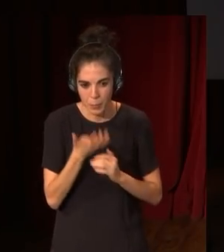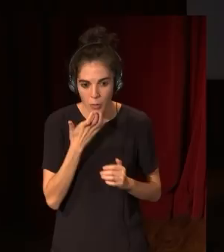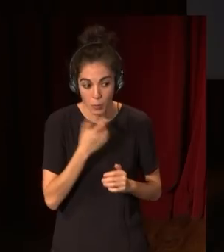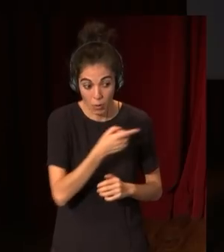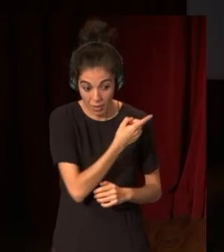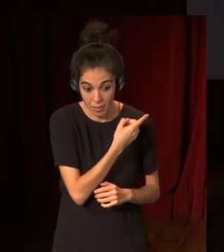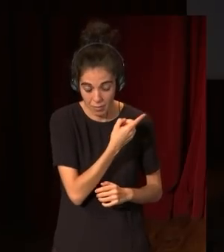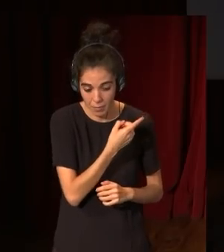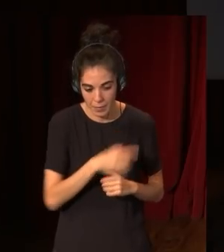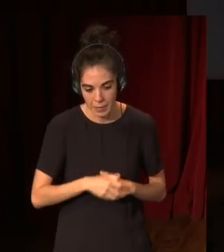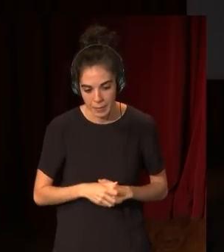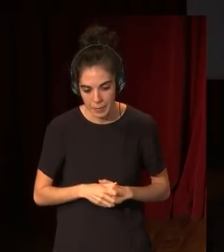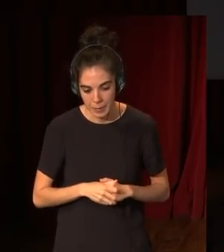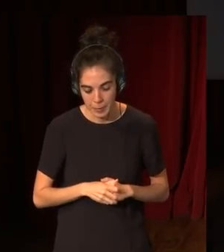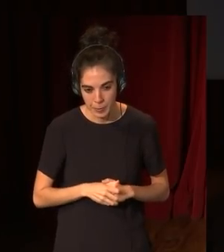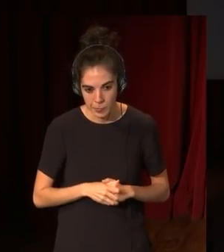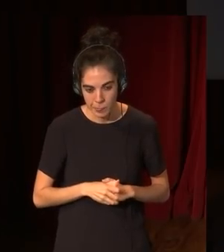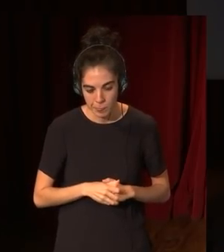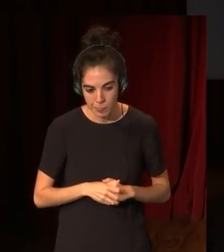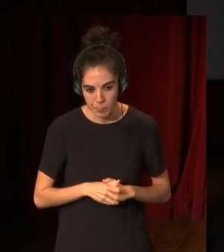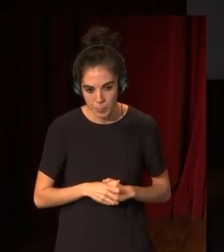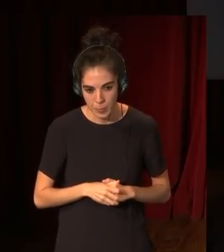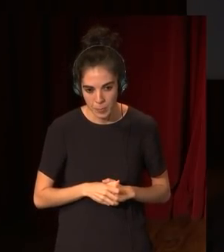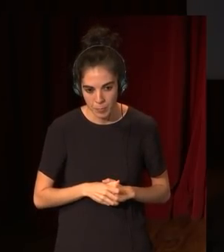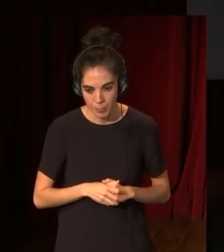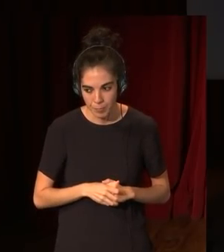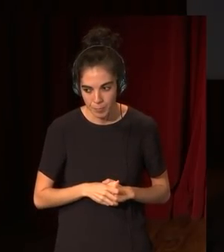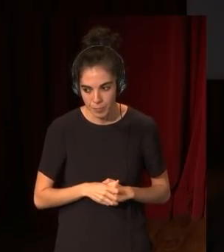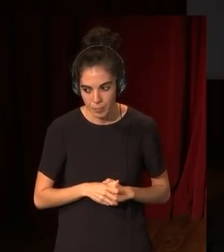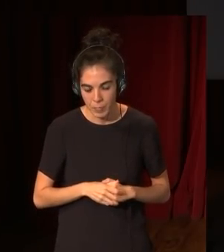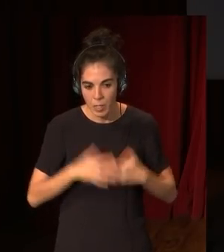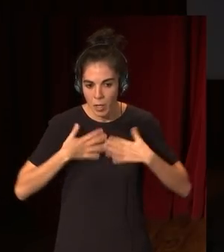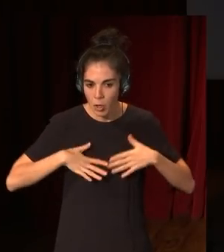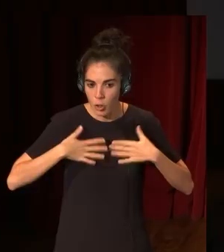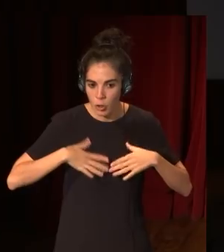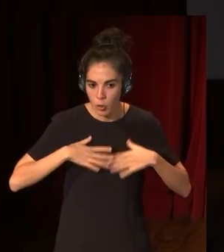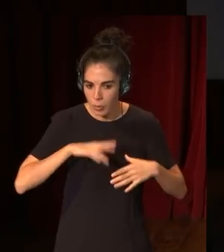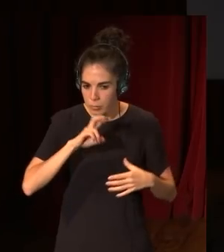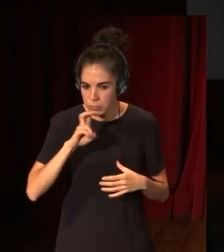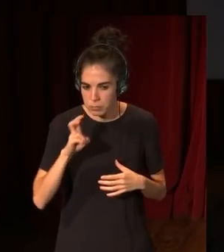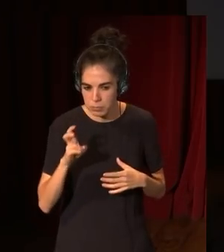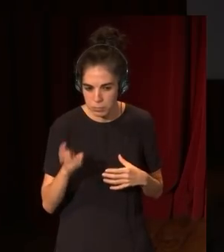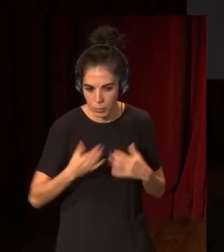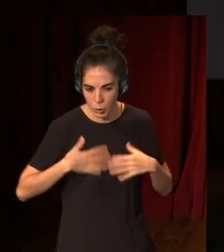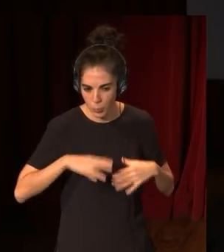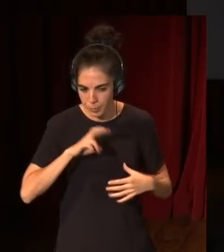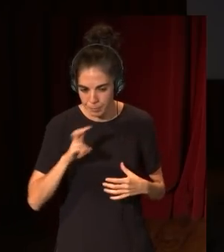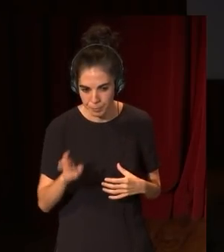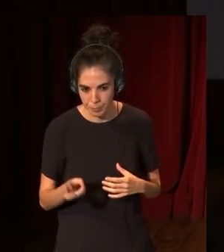ejemplo en este caso una variada y rica indumentaria de origen